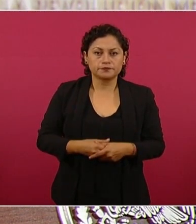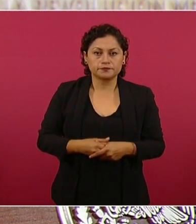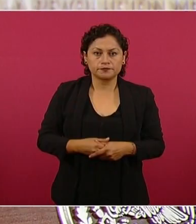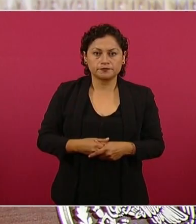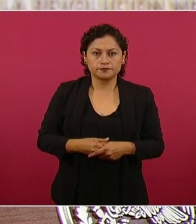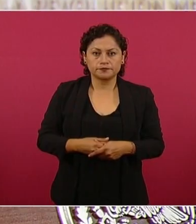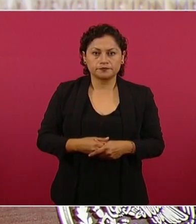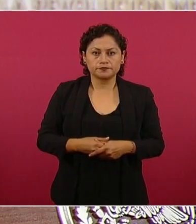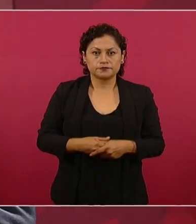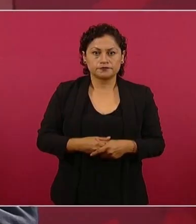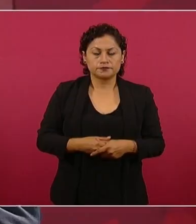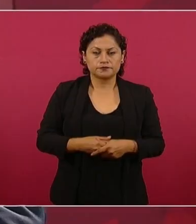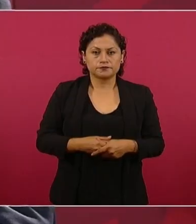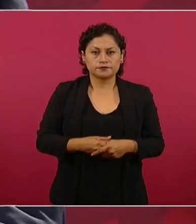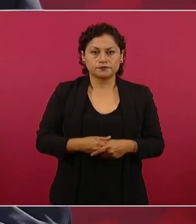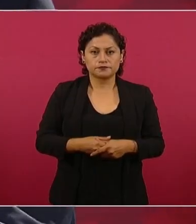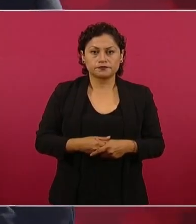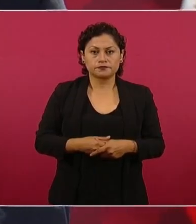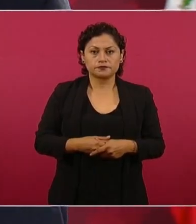terminé aquí